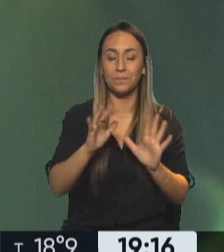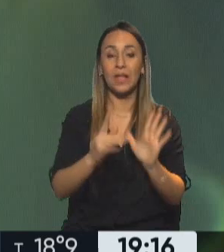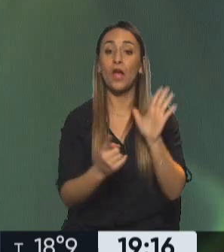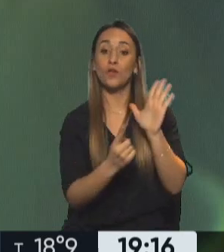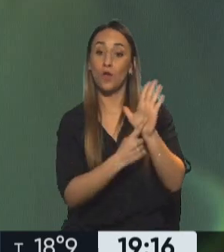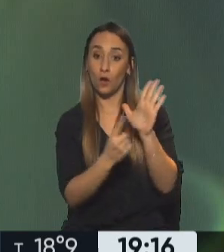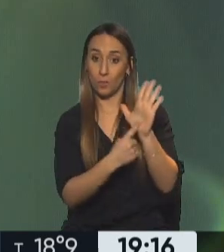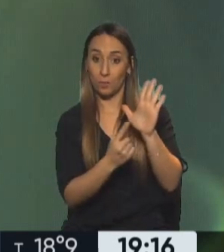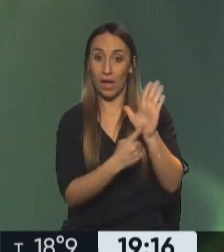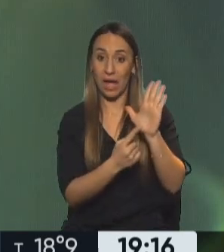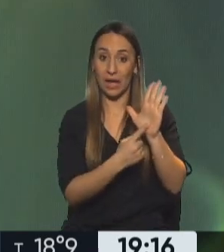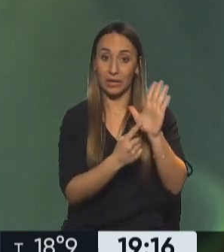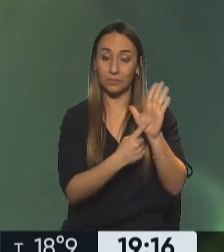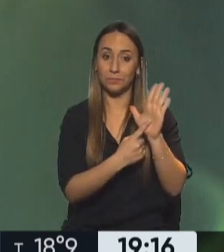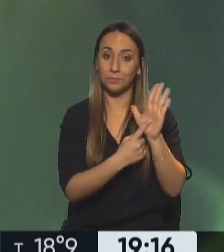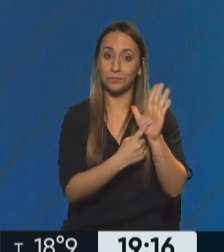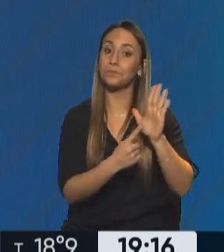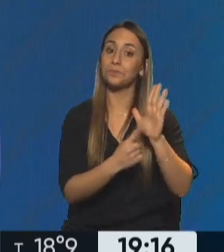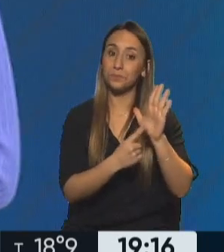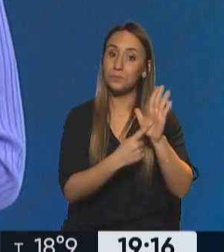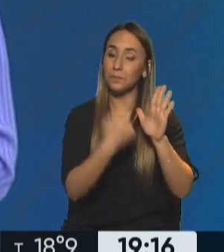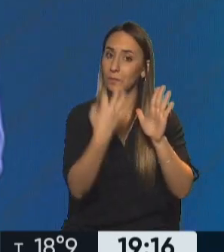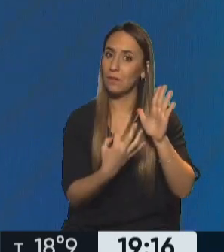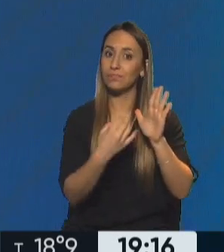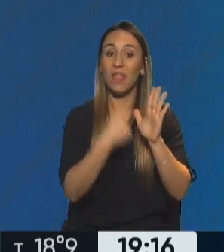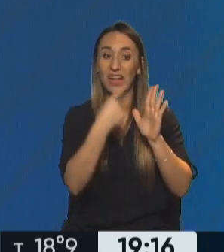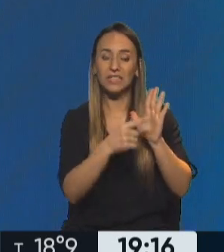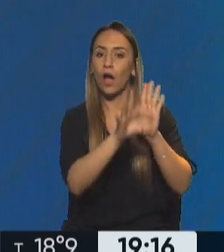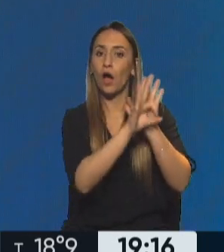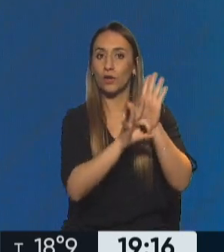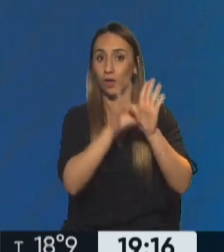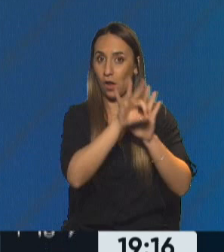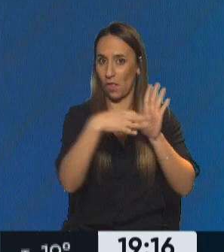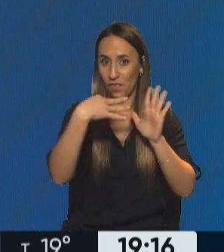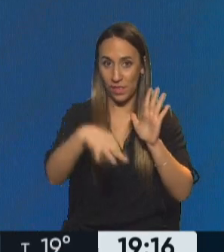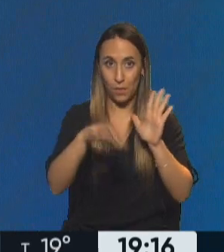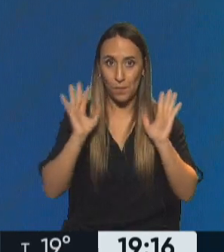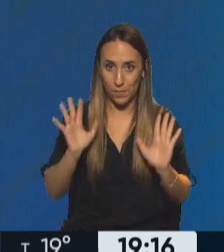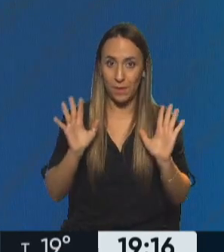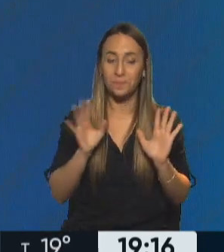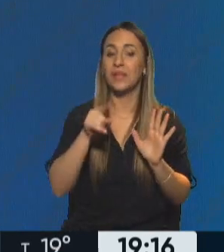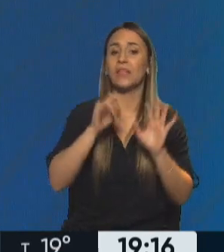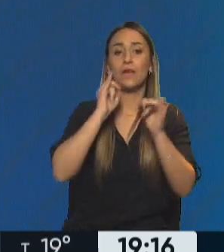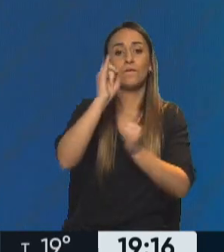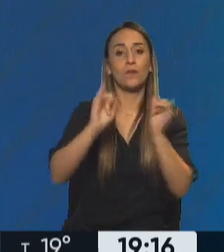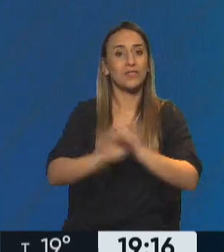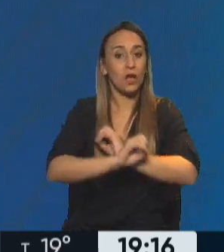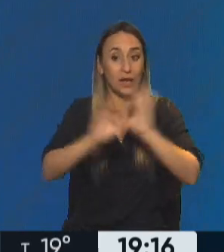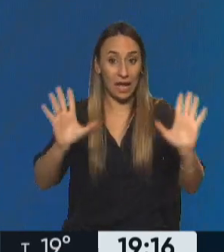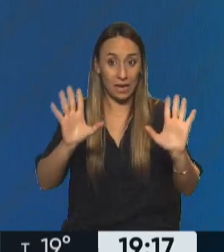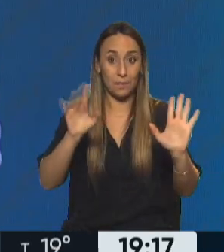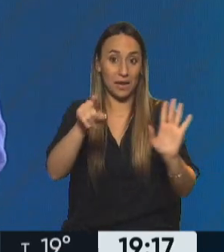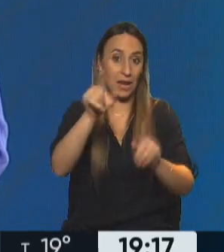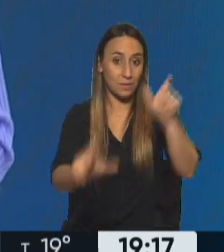norma que excede los octógonos. Esta es la indicación y la información clara para el público, porque